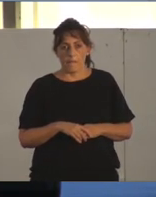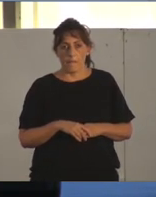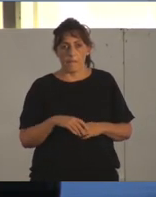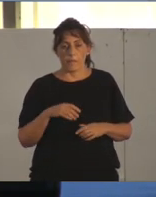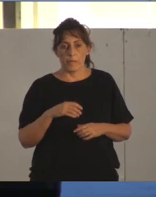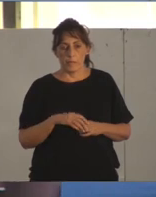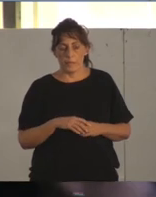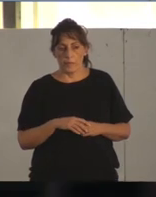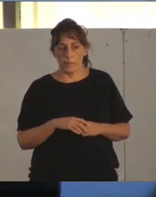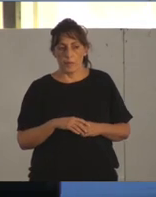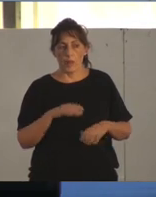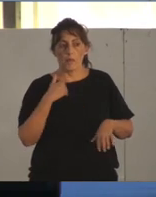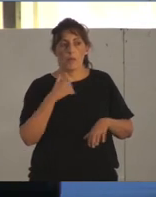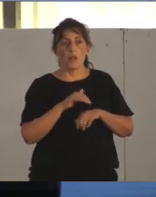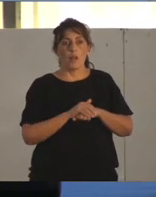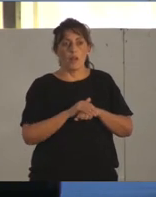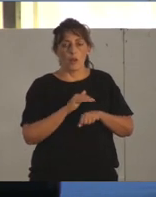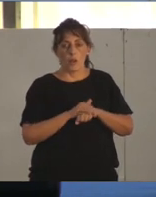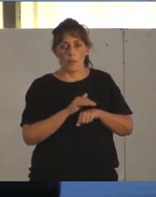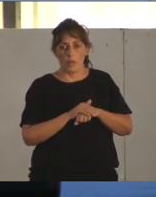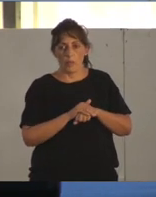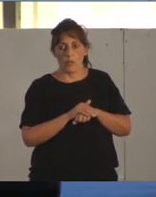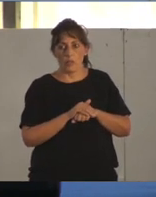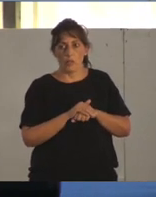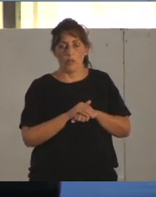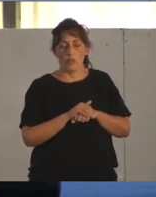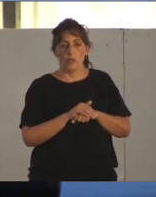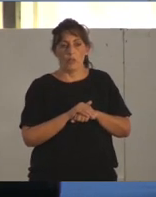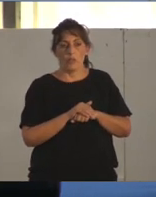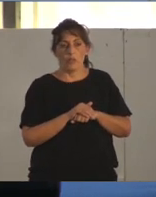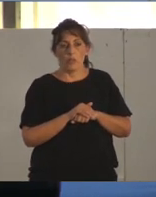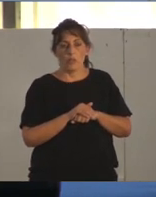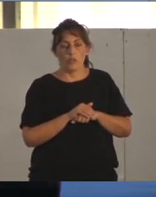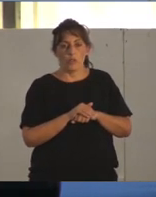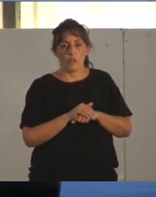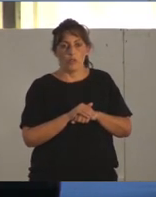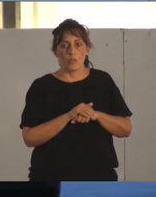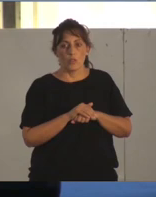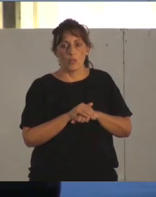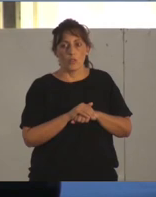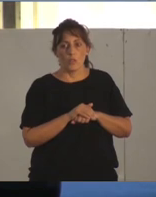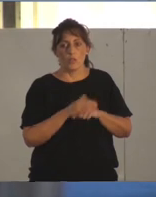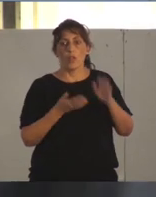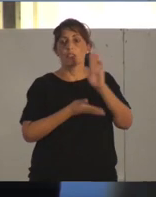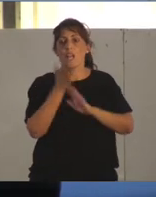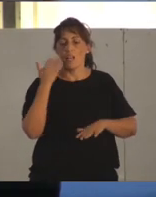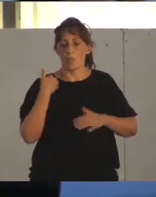Realmente los sábados salimos de